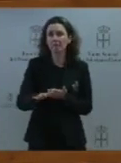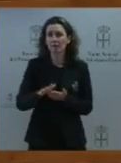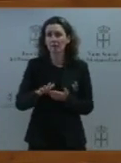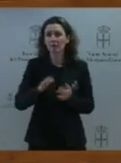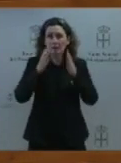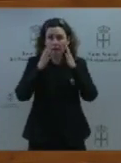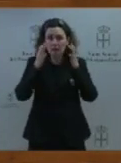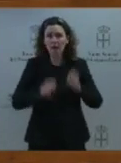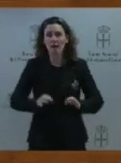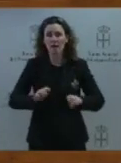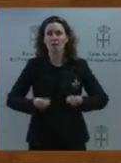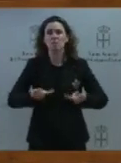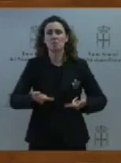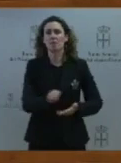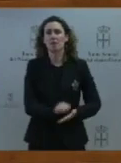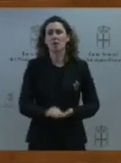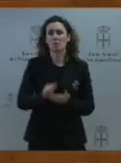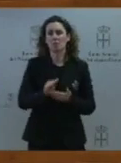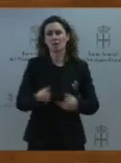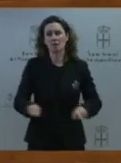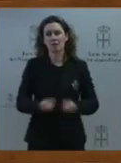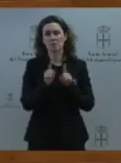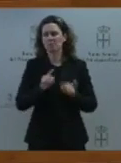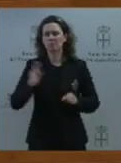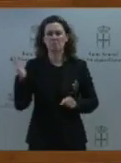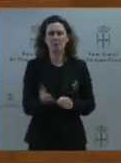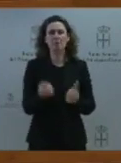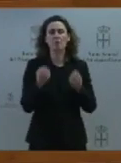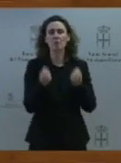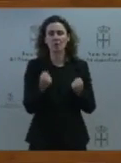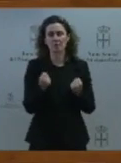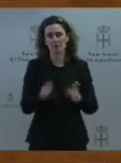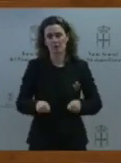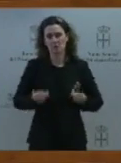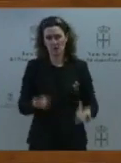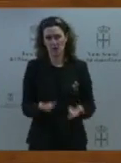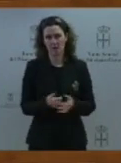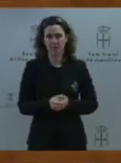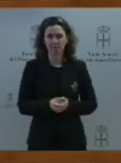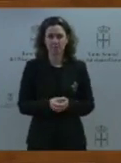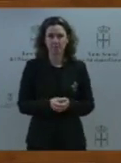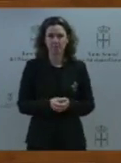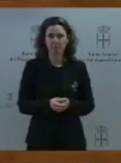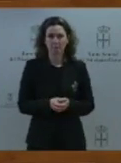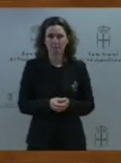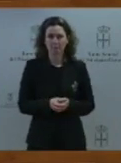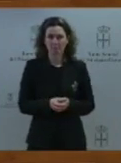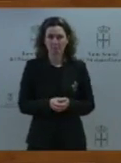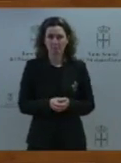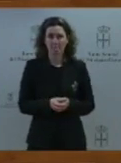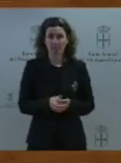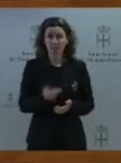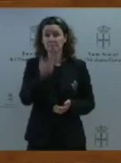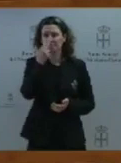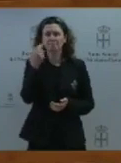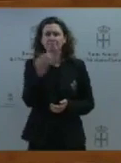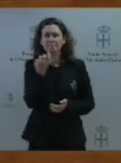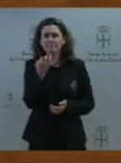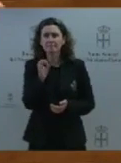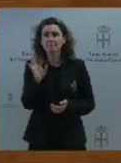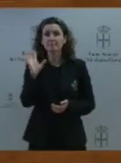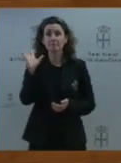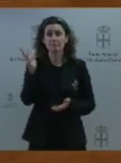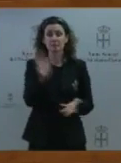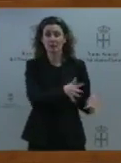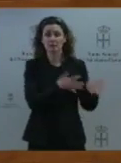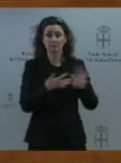decía el señor pumares a su intervención que más que nadie interesa que no haya cambio climático a Los Pescadores asturianos y también